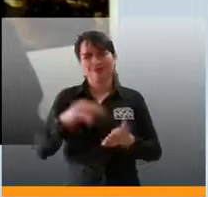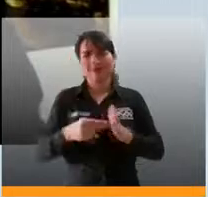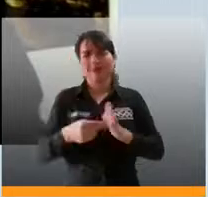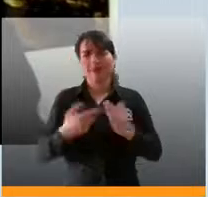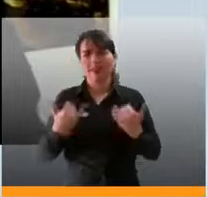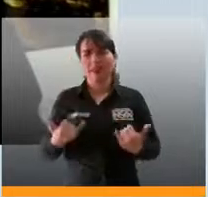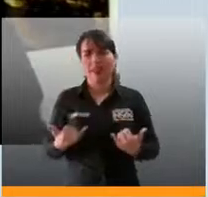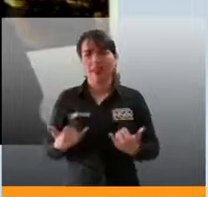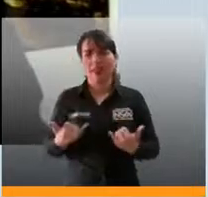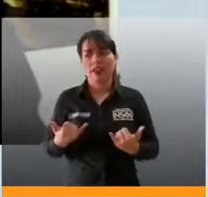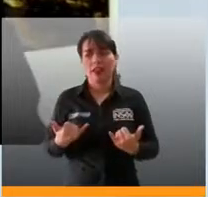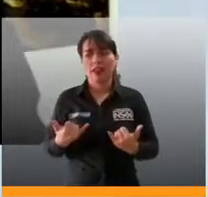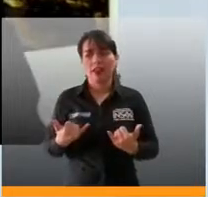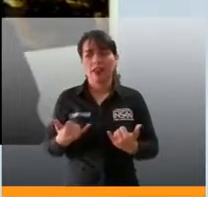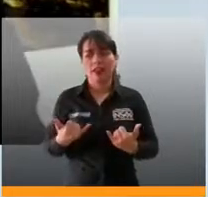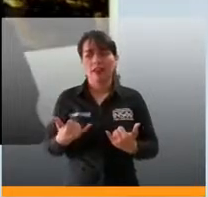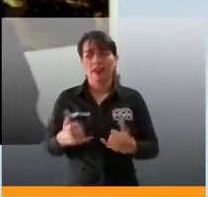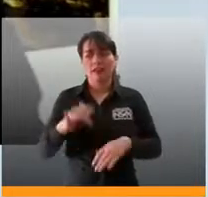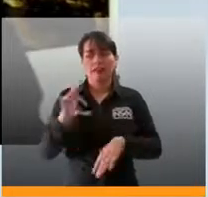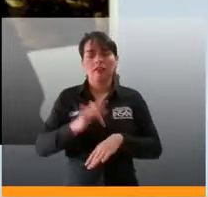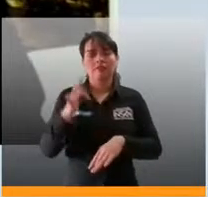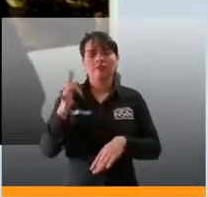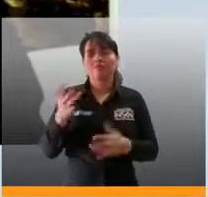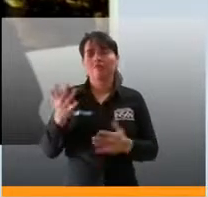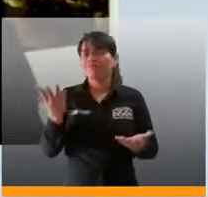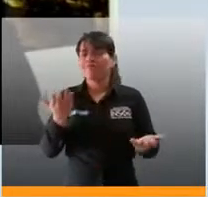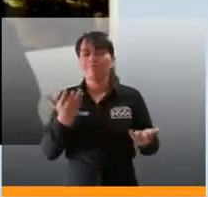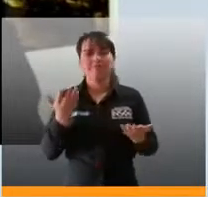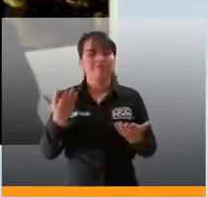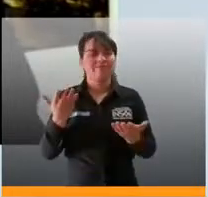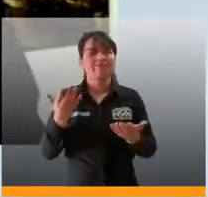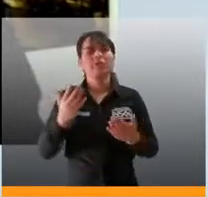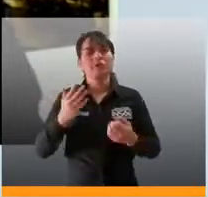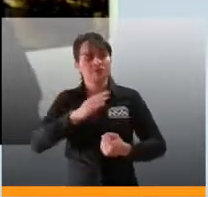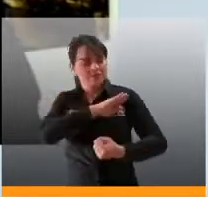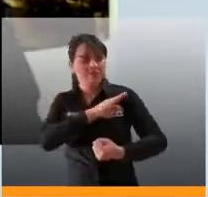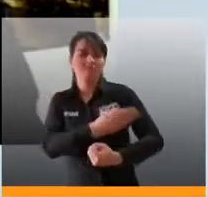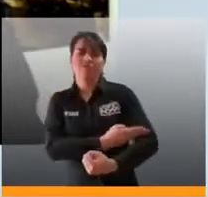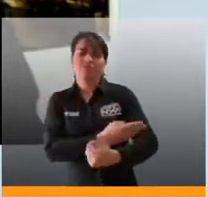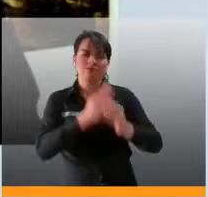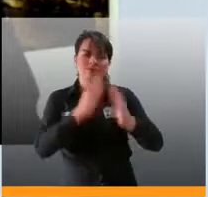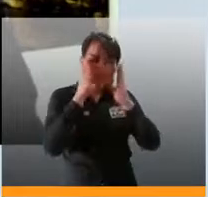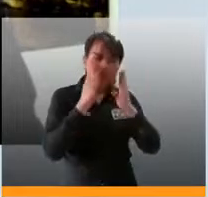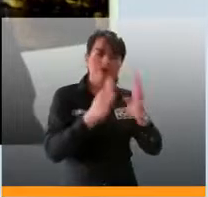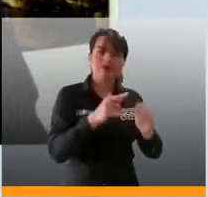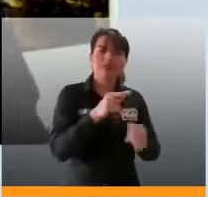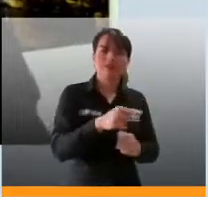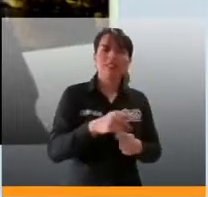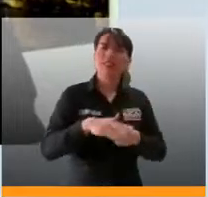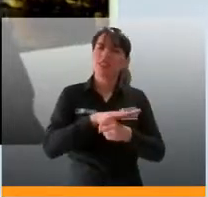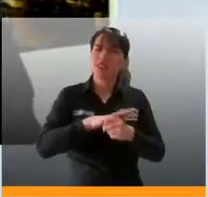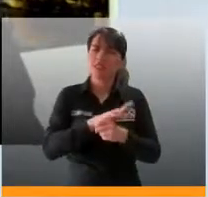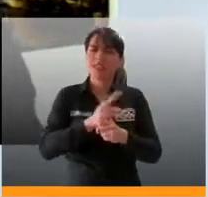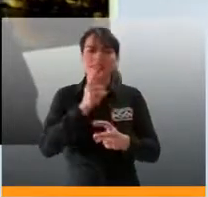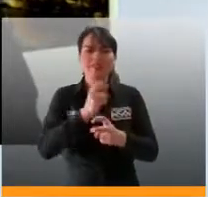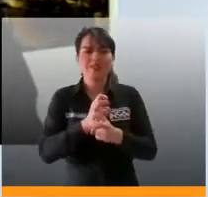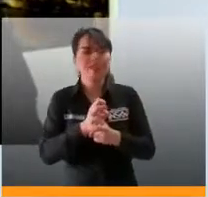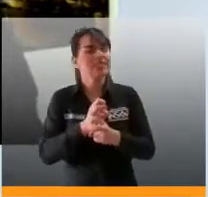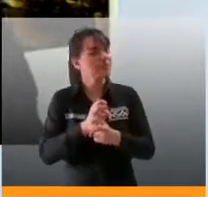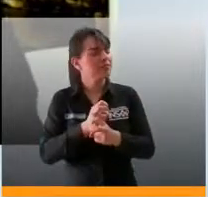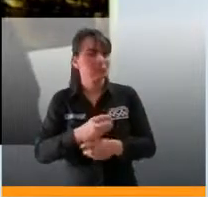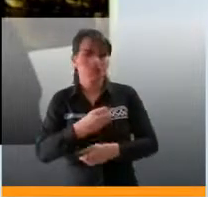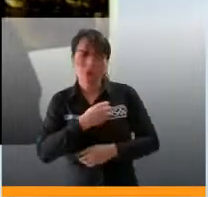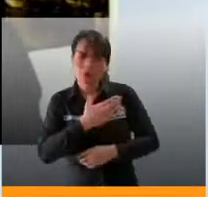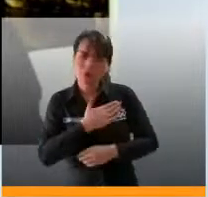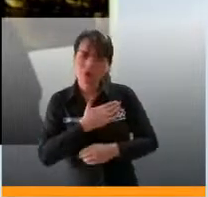con todas las estrategias que tiene el ser humano, tener una fortaleza, mirar esta dificultad como una oportunidad para